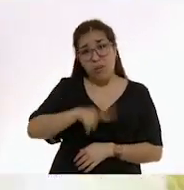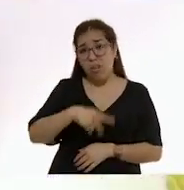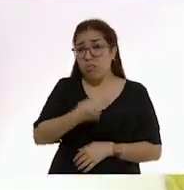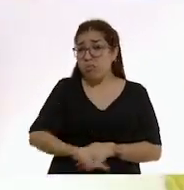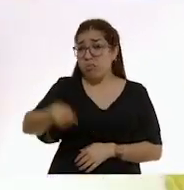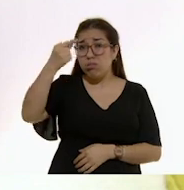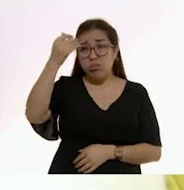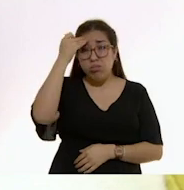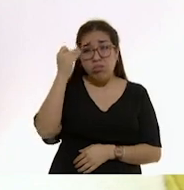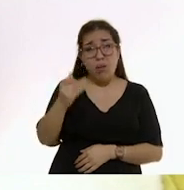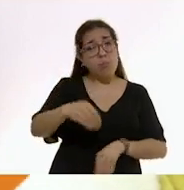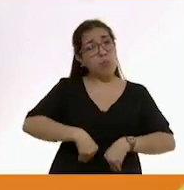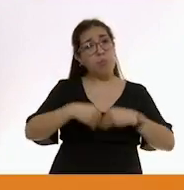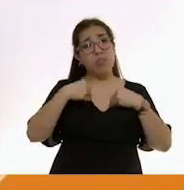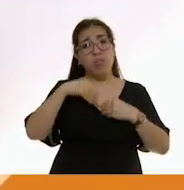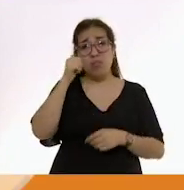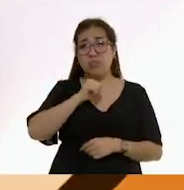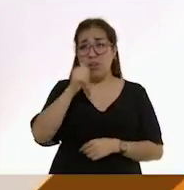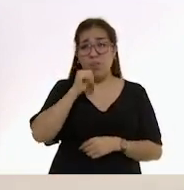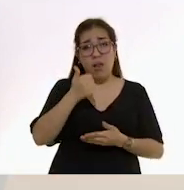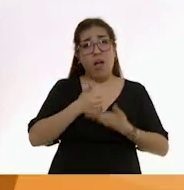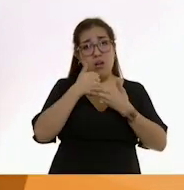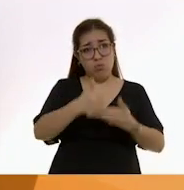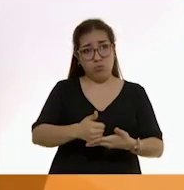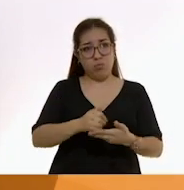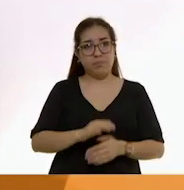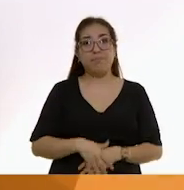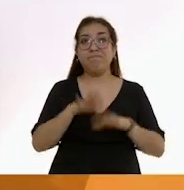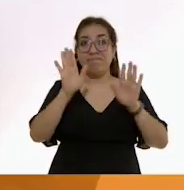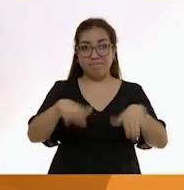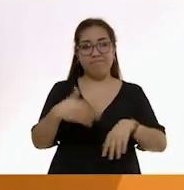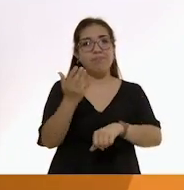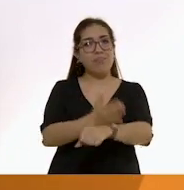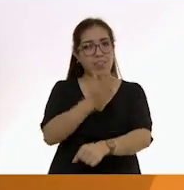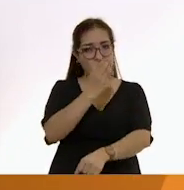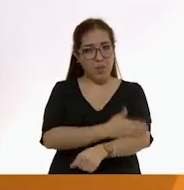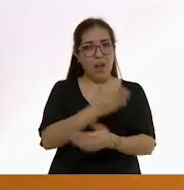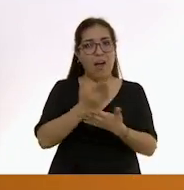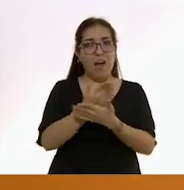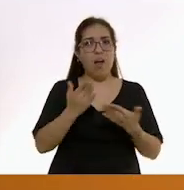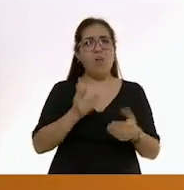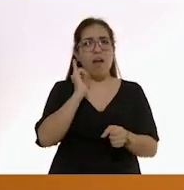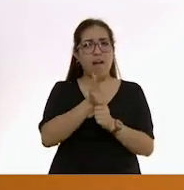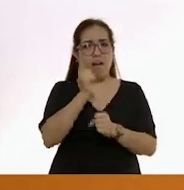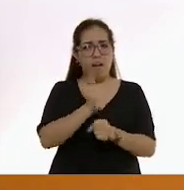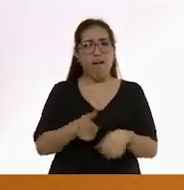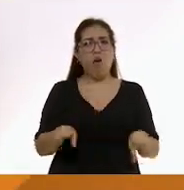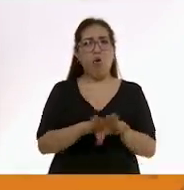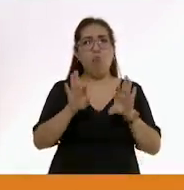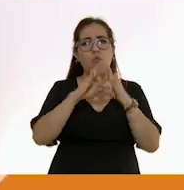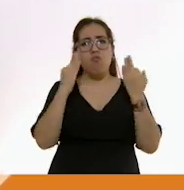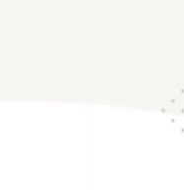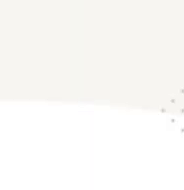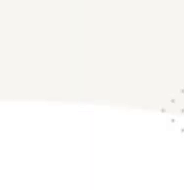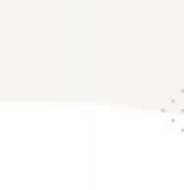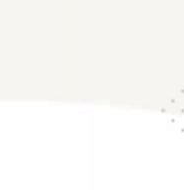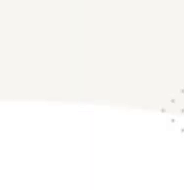ayudar muchísimo para su crecimiento. Acompáñanos a descubrir diversas técnicas de amamantamiento.